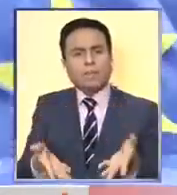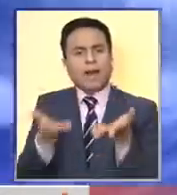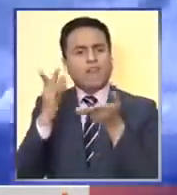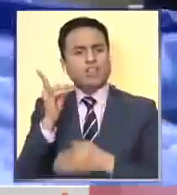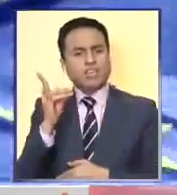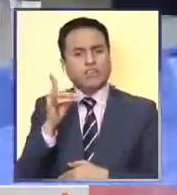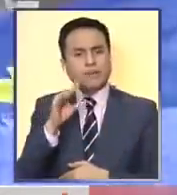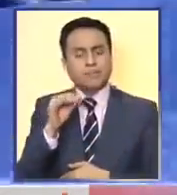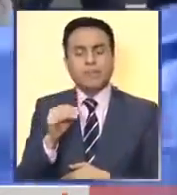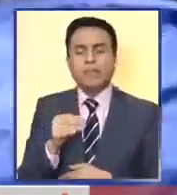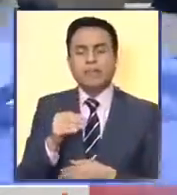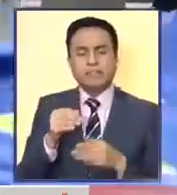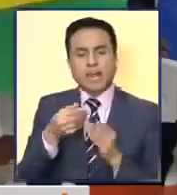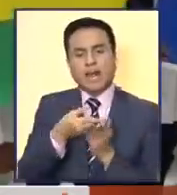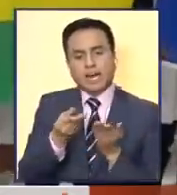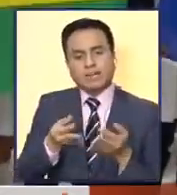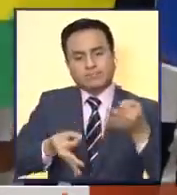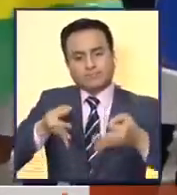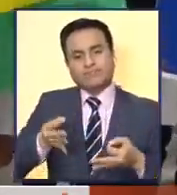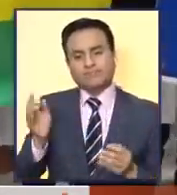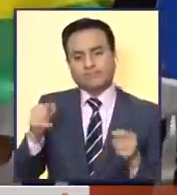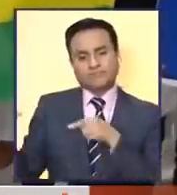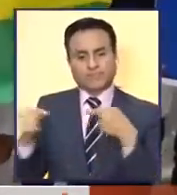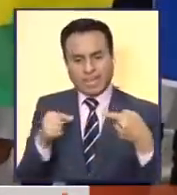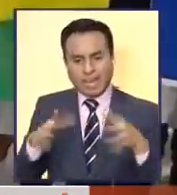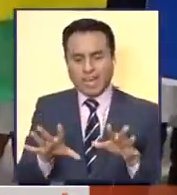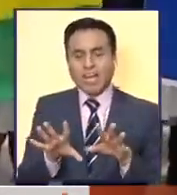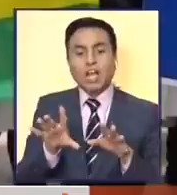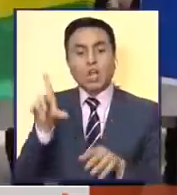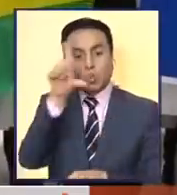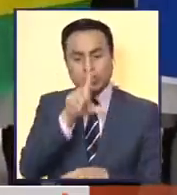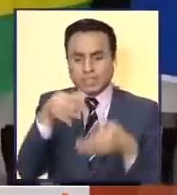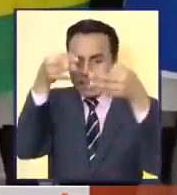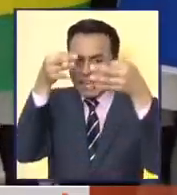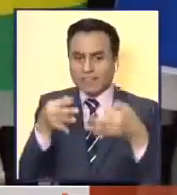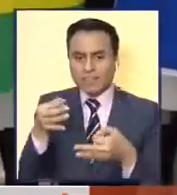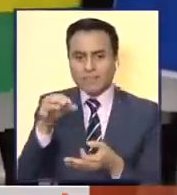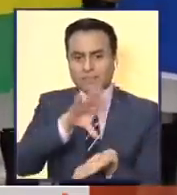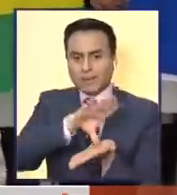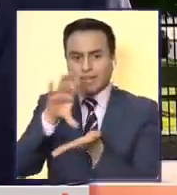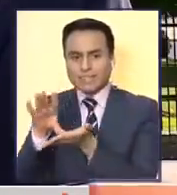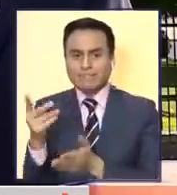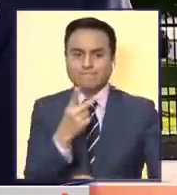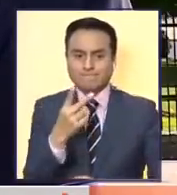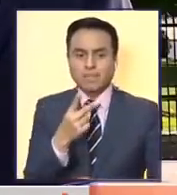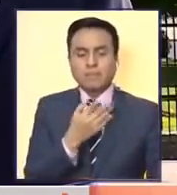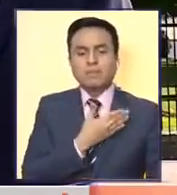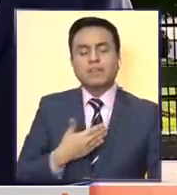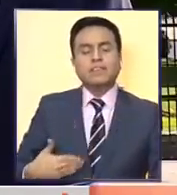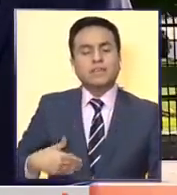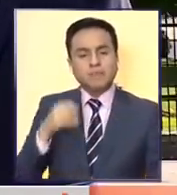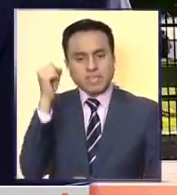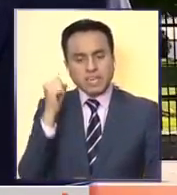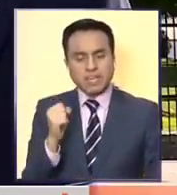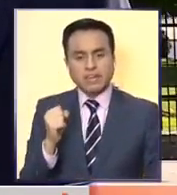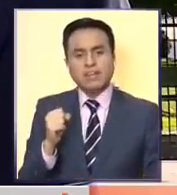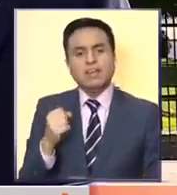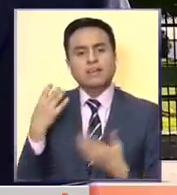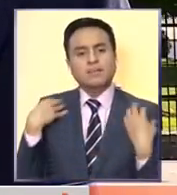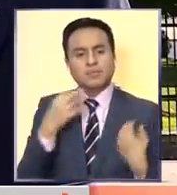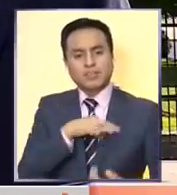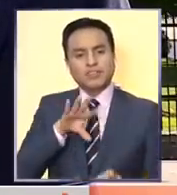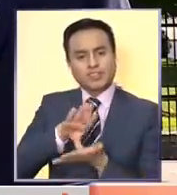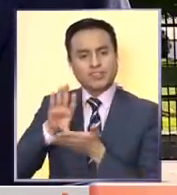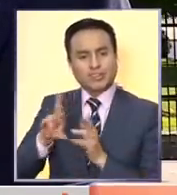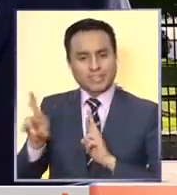Las cartas ya están sobre la mesa y este lunes será la jornada clave para ambos países. Tanto el presidente Piñera como el canciller Ampuero verán